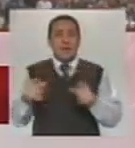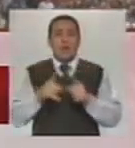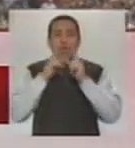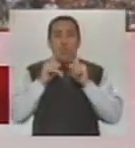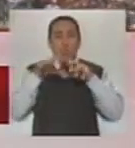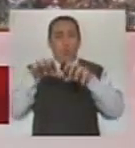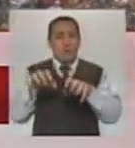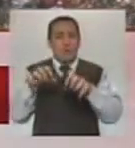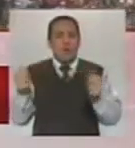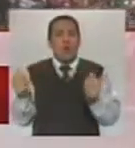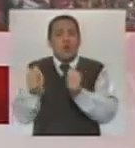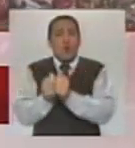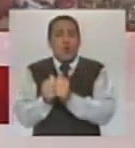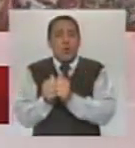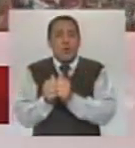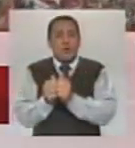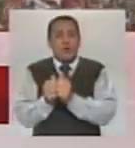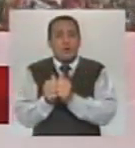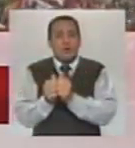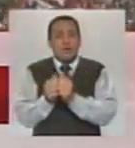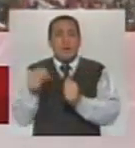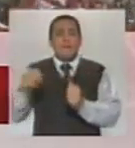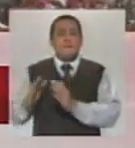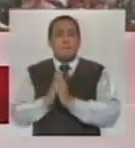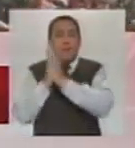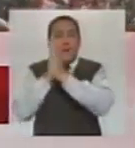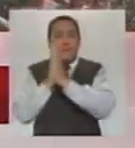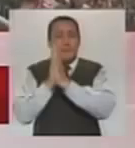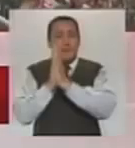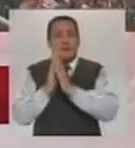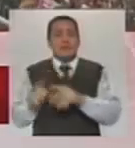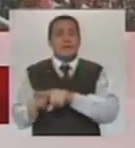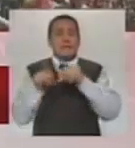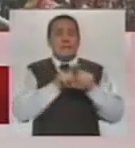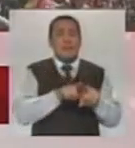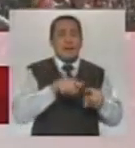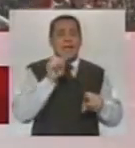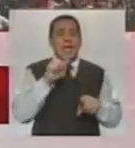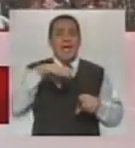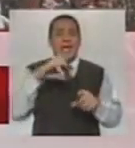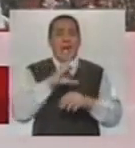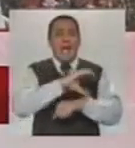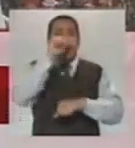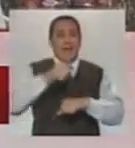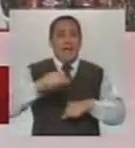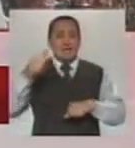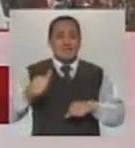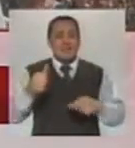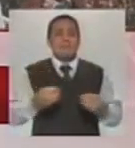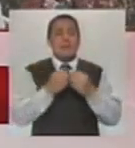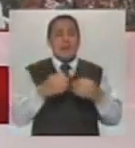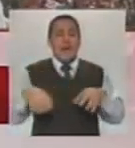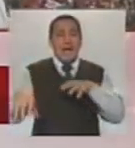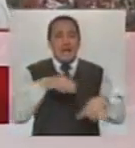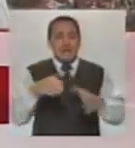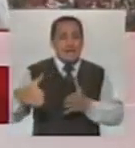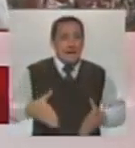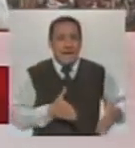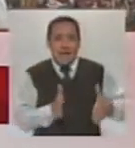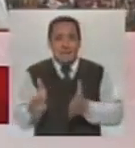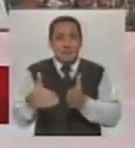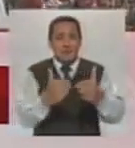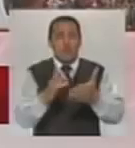Huánuco con Pucallpa, Ucayali y con Ancash, para tratar de crear el corredor que